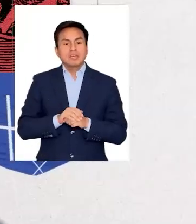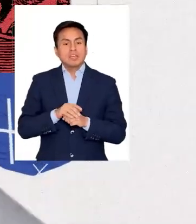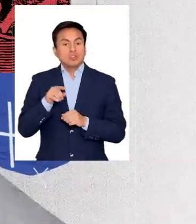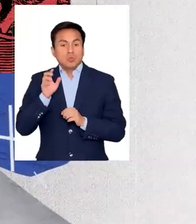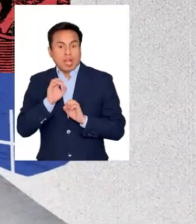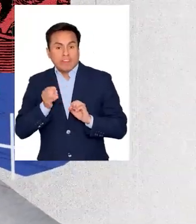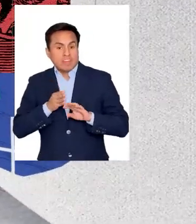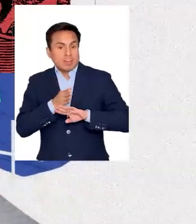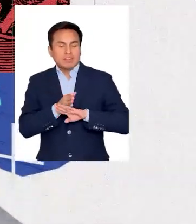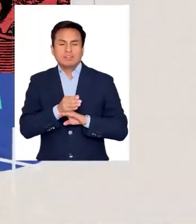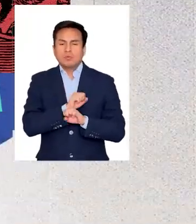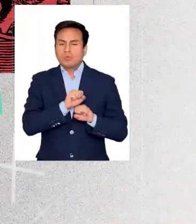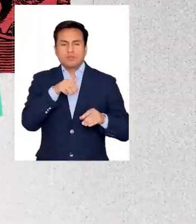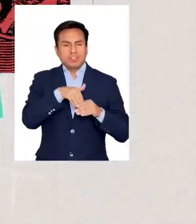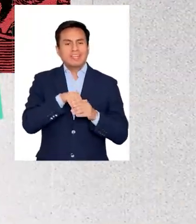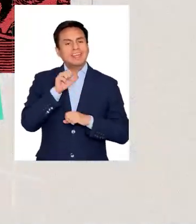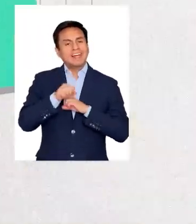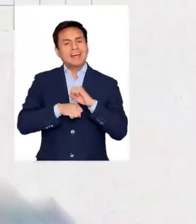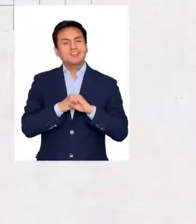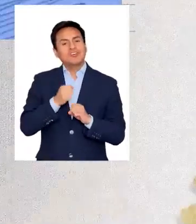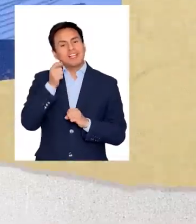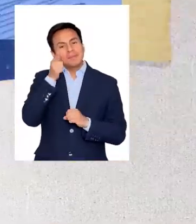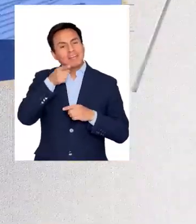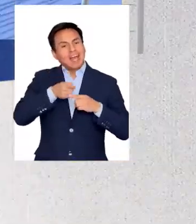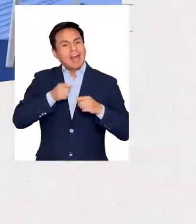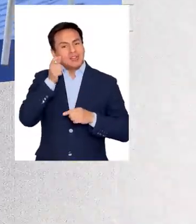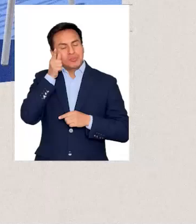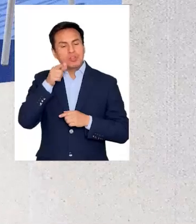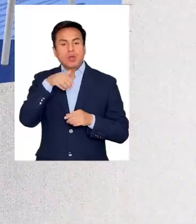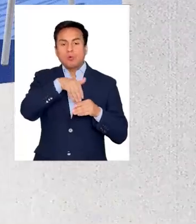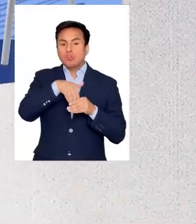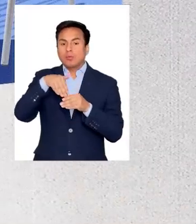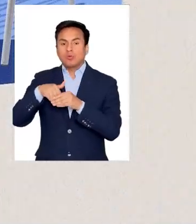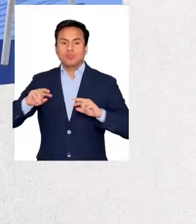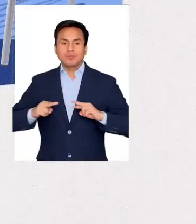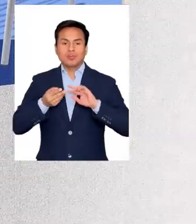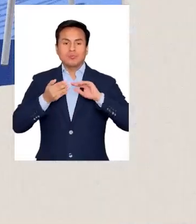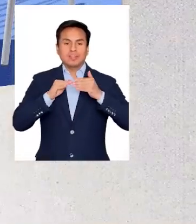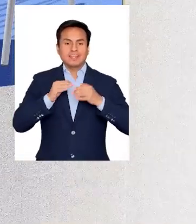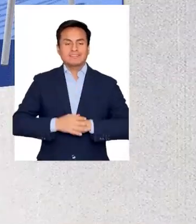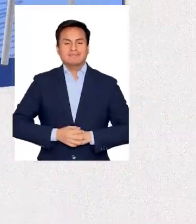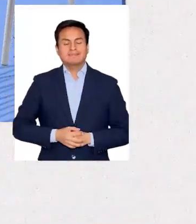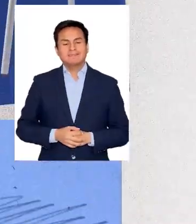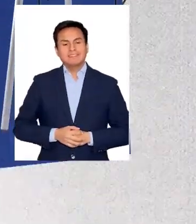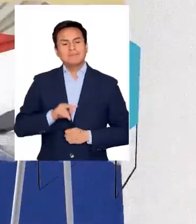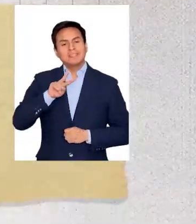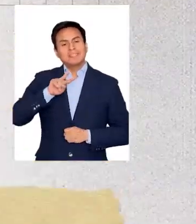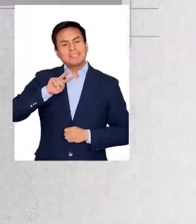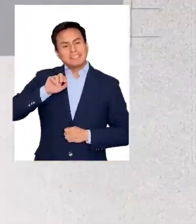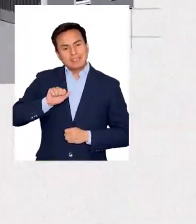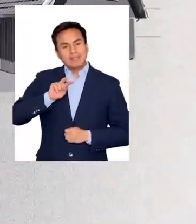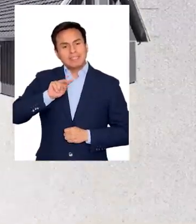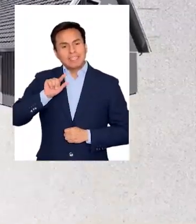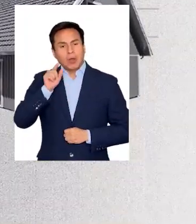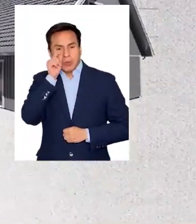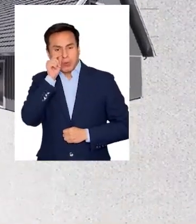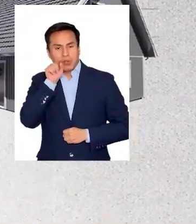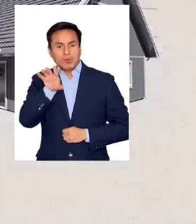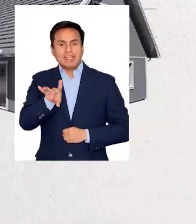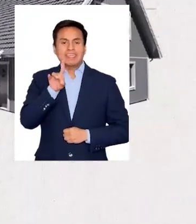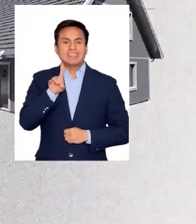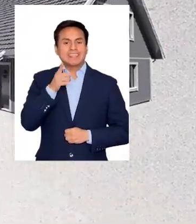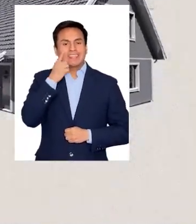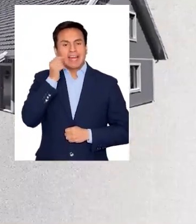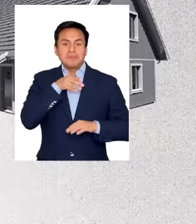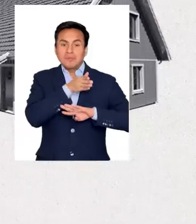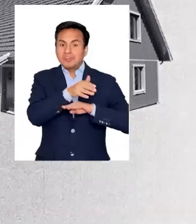no puedes votar. Y este año se marca con lápiz pasta azul, porque voto a voto construimos comunidad. Este 26 y 27 de octubre, tú eliges